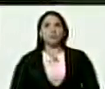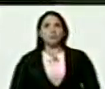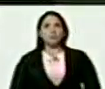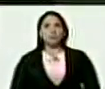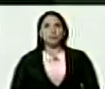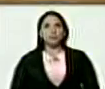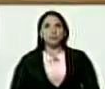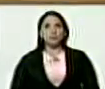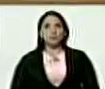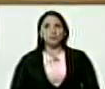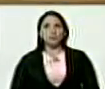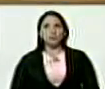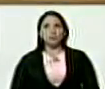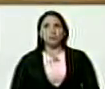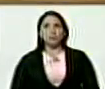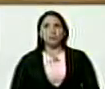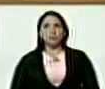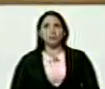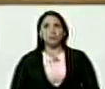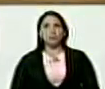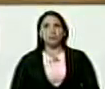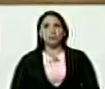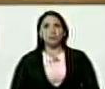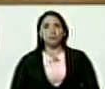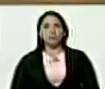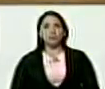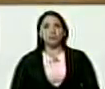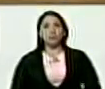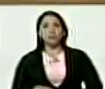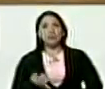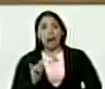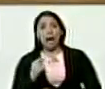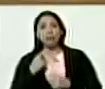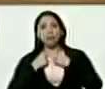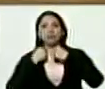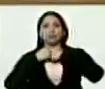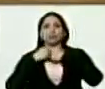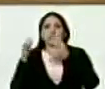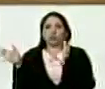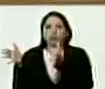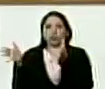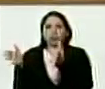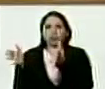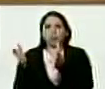lo oscura que hay perpetradores de la pedofilia militante